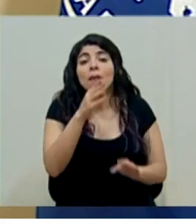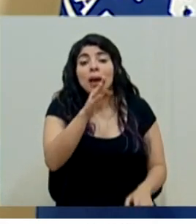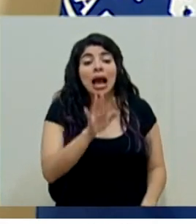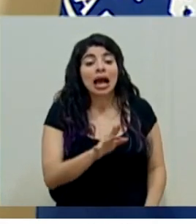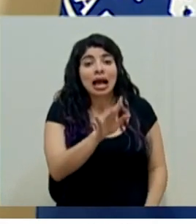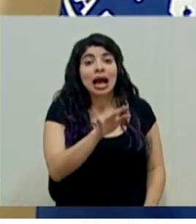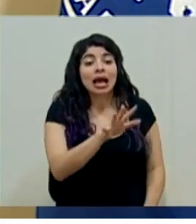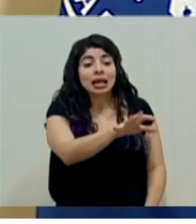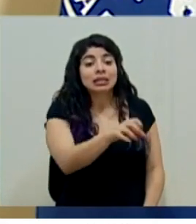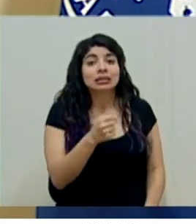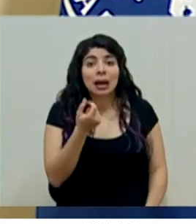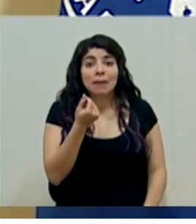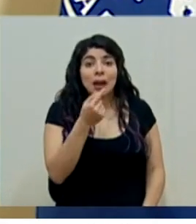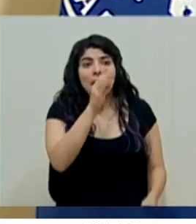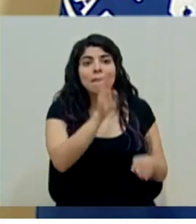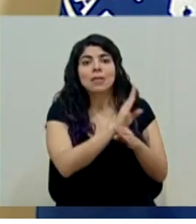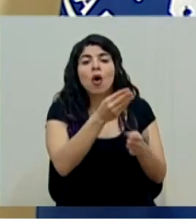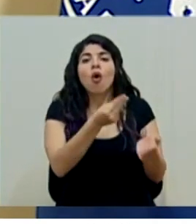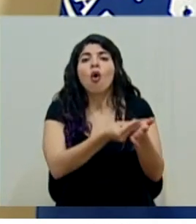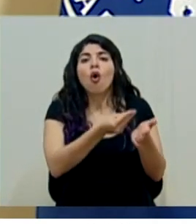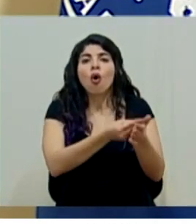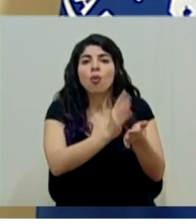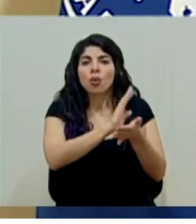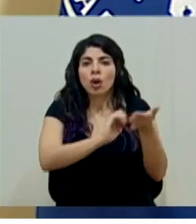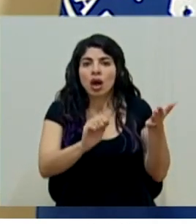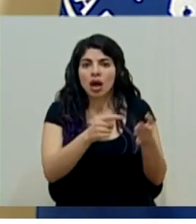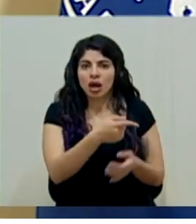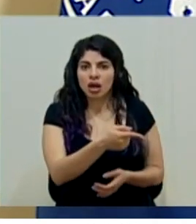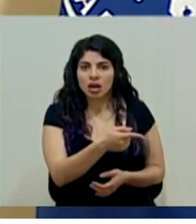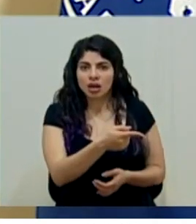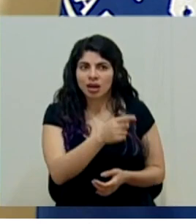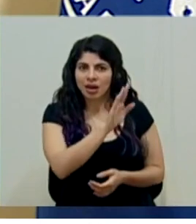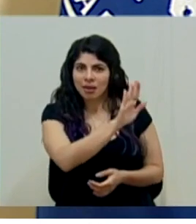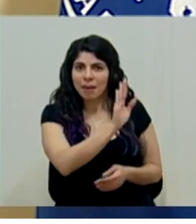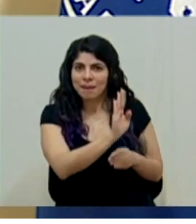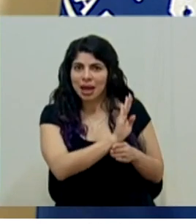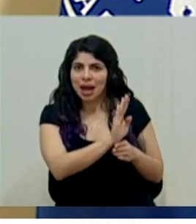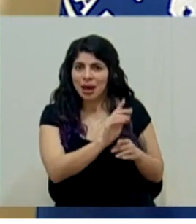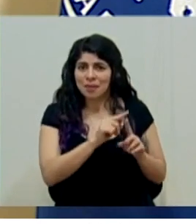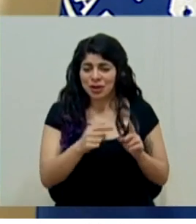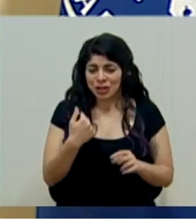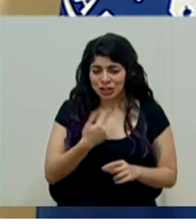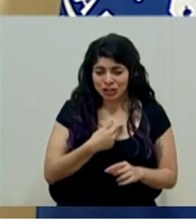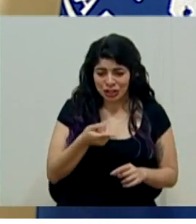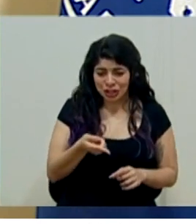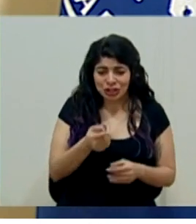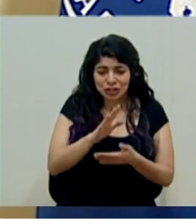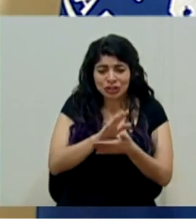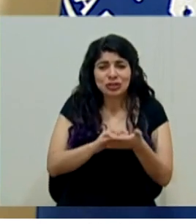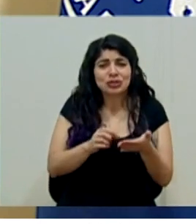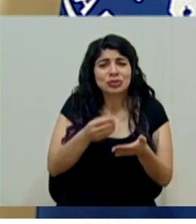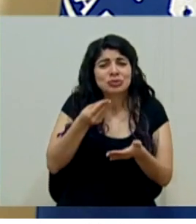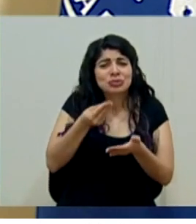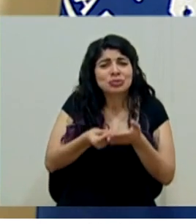cajero personal a sacar dinero en efectivo, y cobran por eso. Creo que estamos hablando de una suma